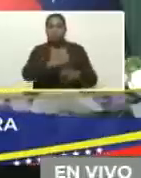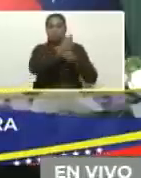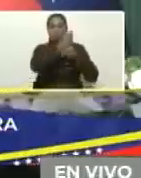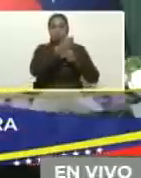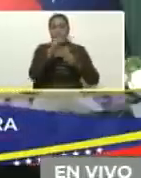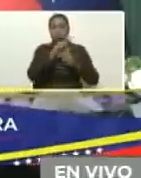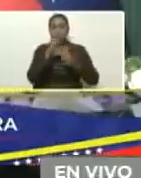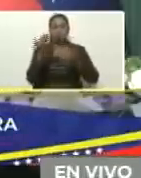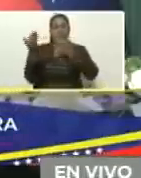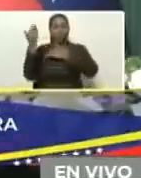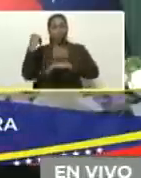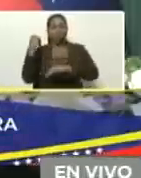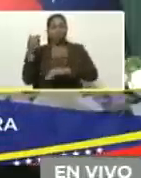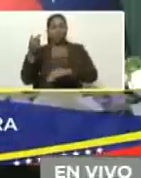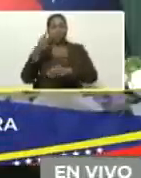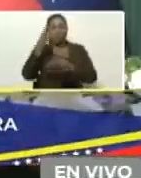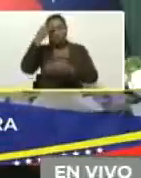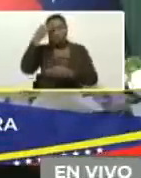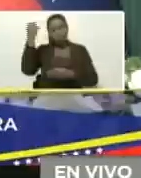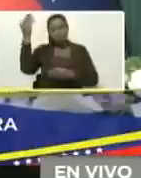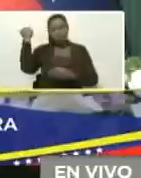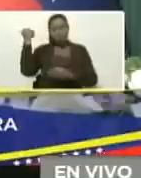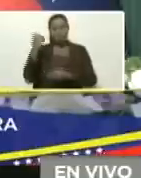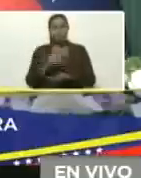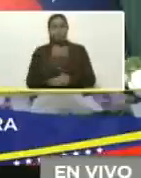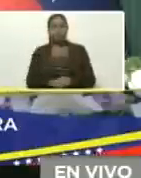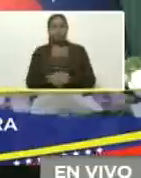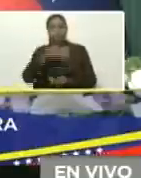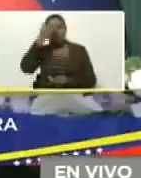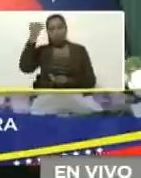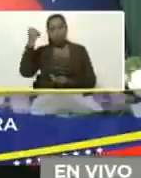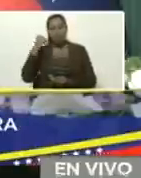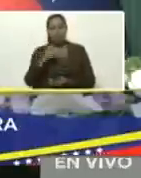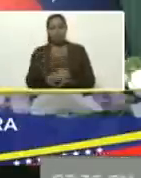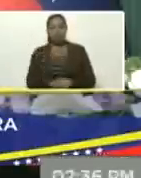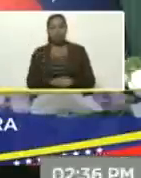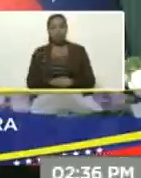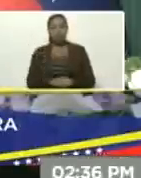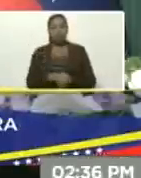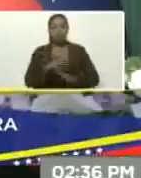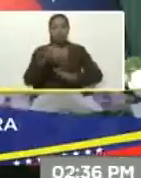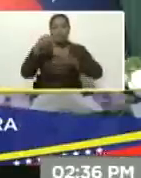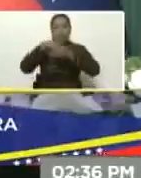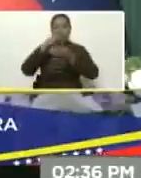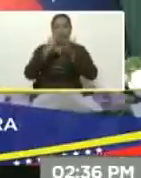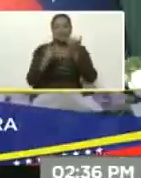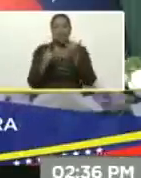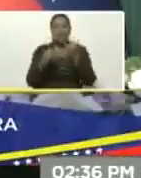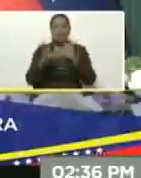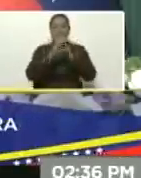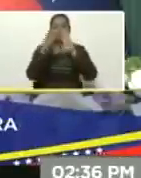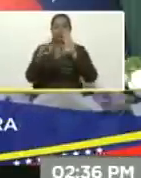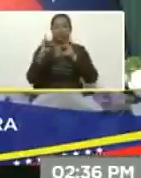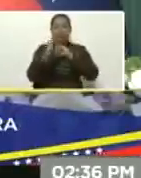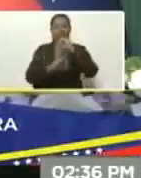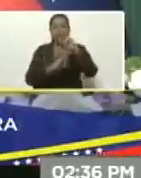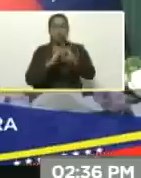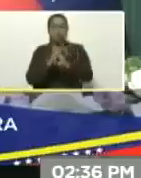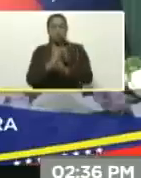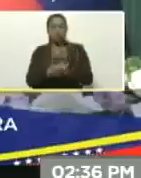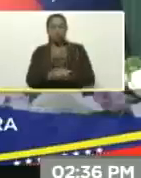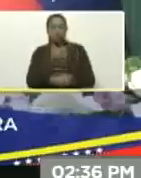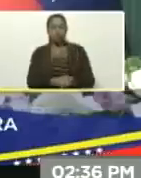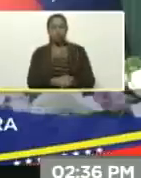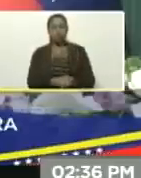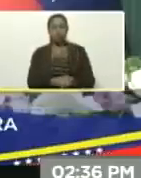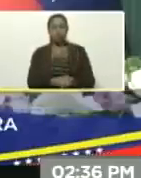Quedarán atrás los hegemonismos y los hegemones. Y se impondrá al final el derecho internacional,